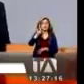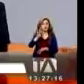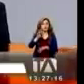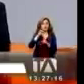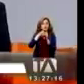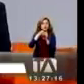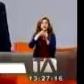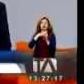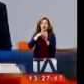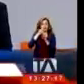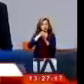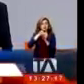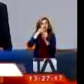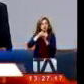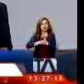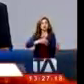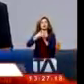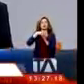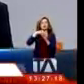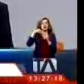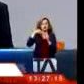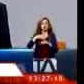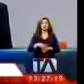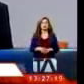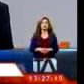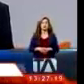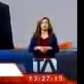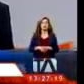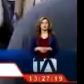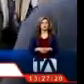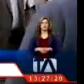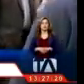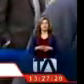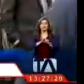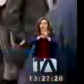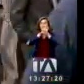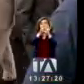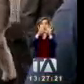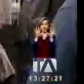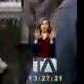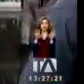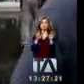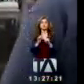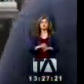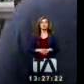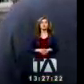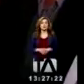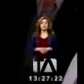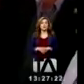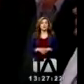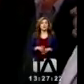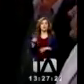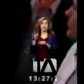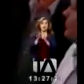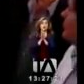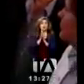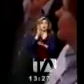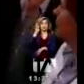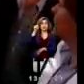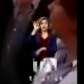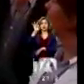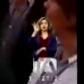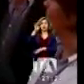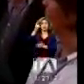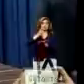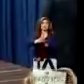importante aclararlo para que no haya ningún tipo de confusión, ni tampoco ningún tipo de excusa. Los transportistas pedían derogar el decreto 619 del 21